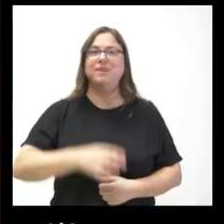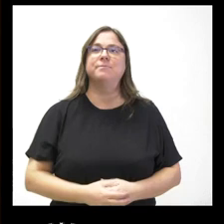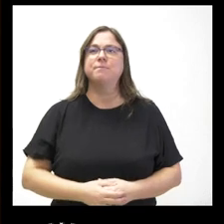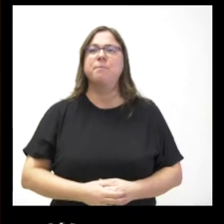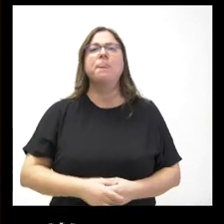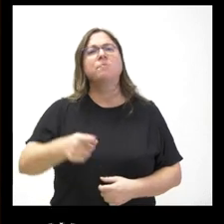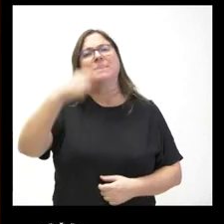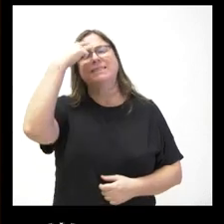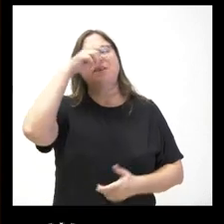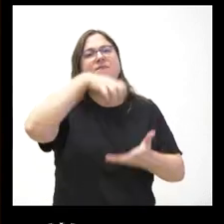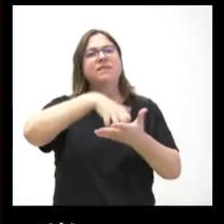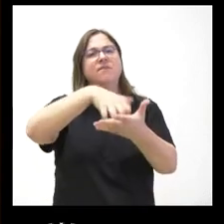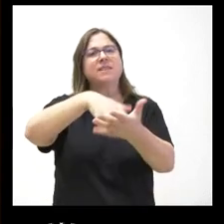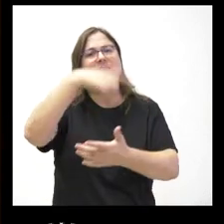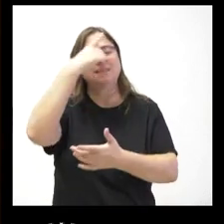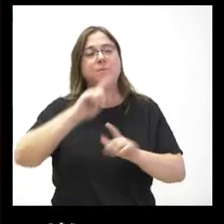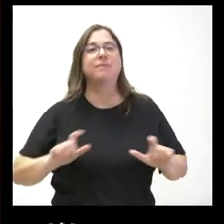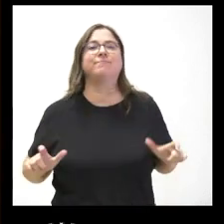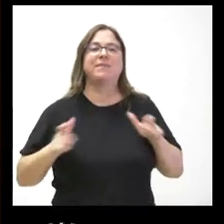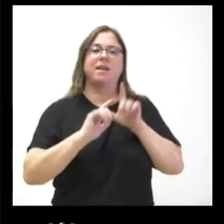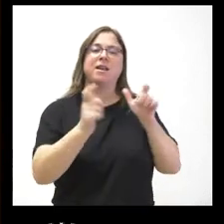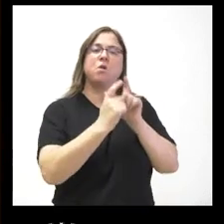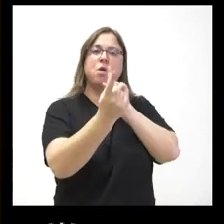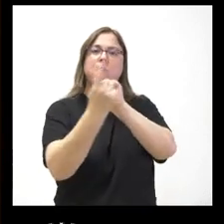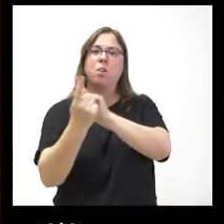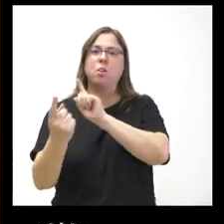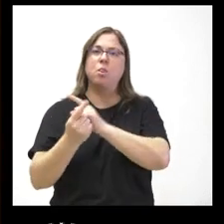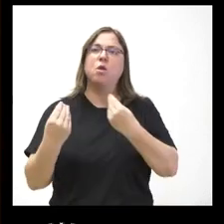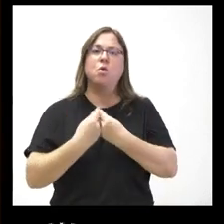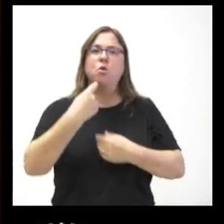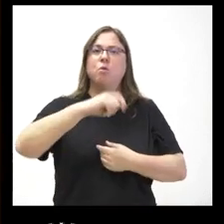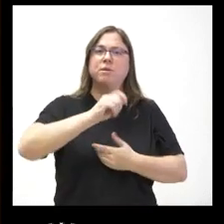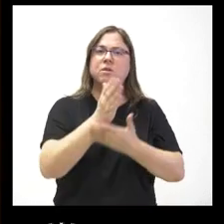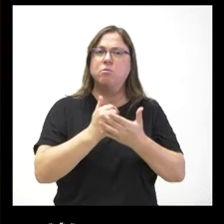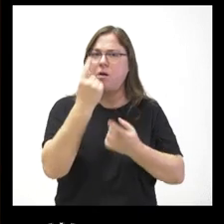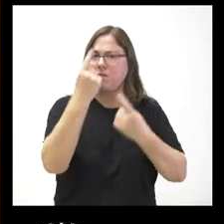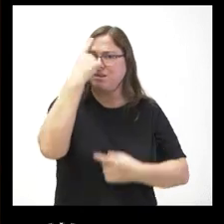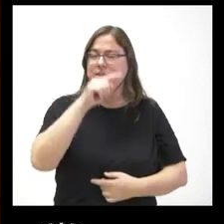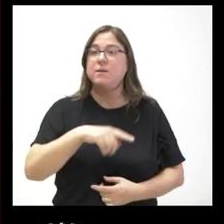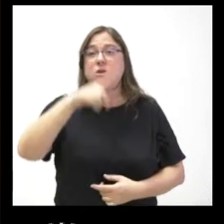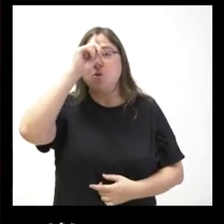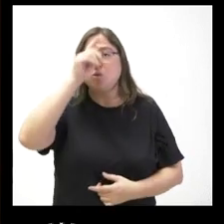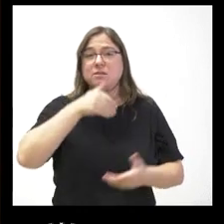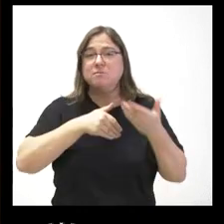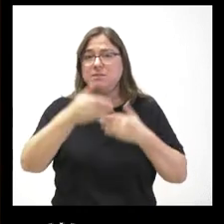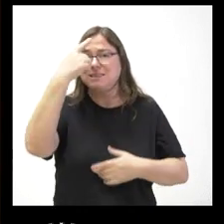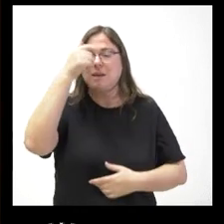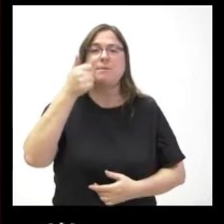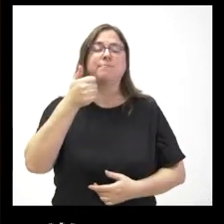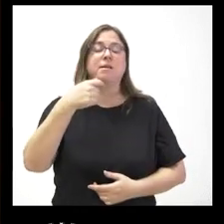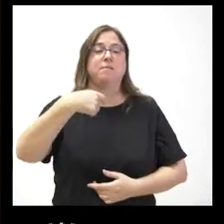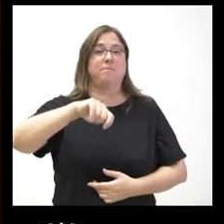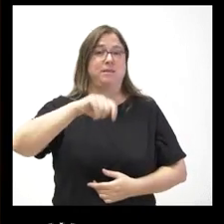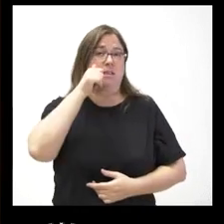conocen ya algunas fechas para las reuniones bilaterales del presidente del gobierno con identes de comunidades no sé si se ha puesto contacto